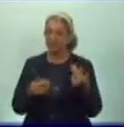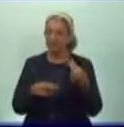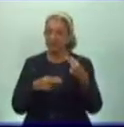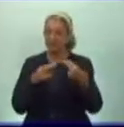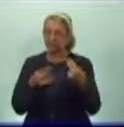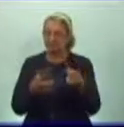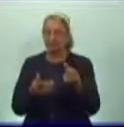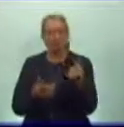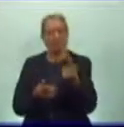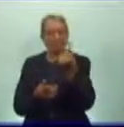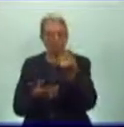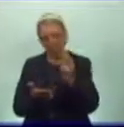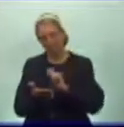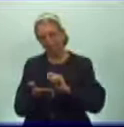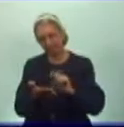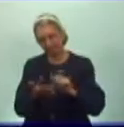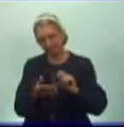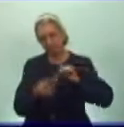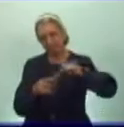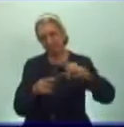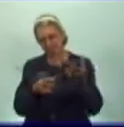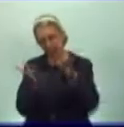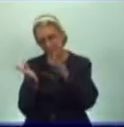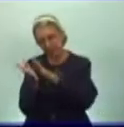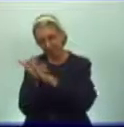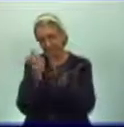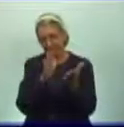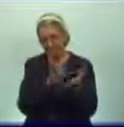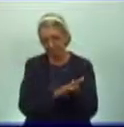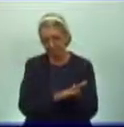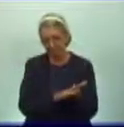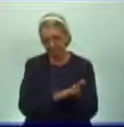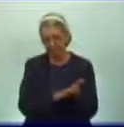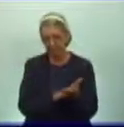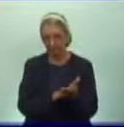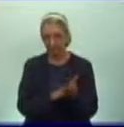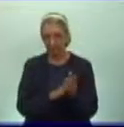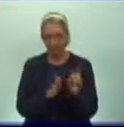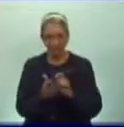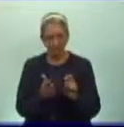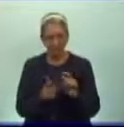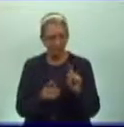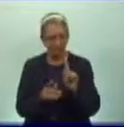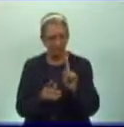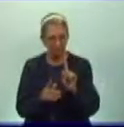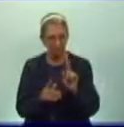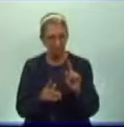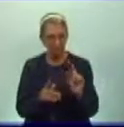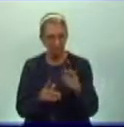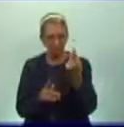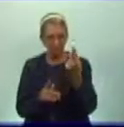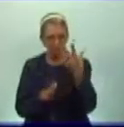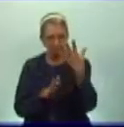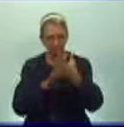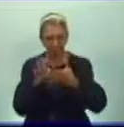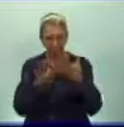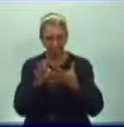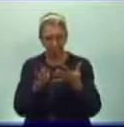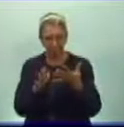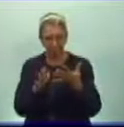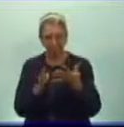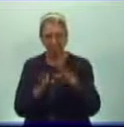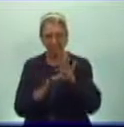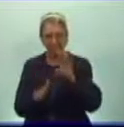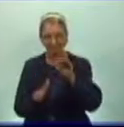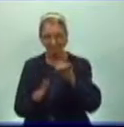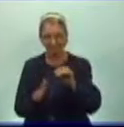copiarla y también la van a dividir en sílabas, pero no lo van a hacer de forma escrita, sino la van a hacer de forma oral. Se la van a decir a sus